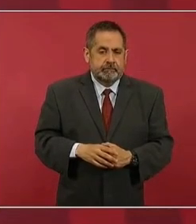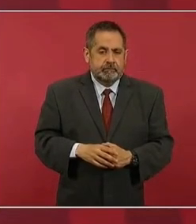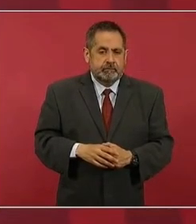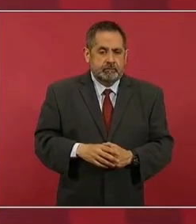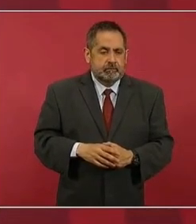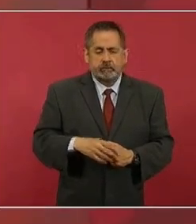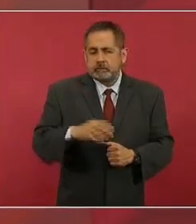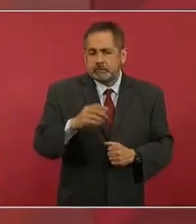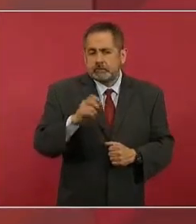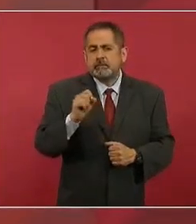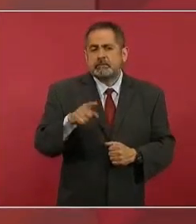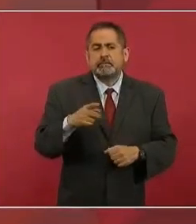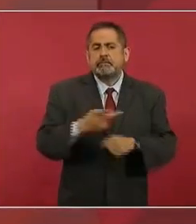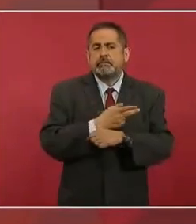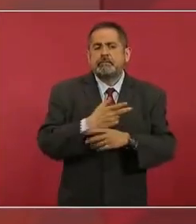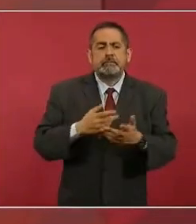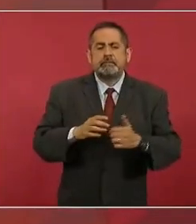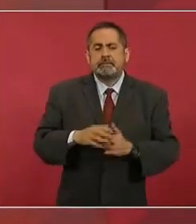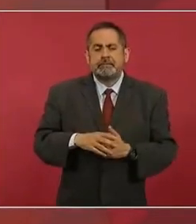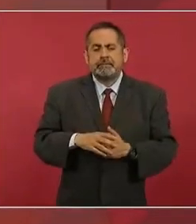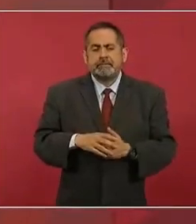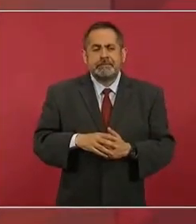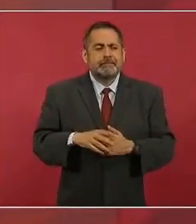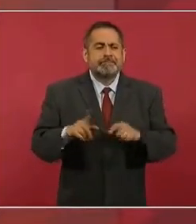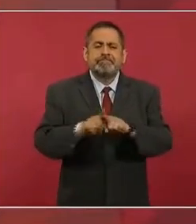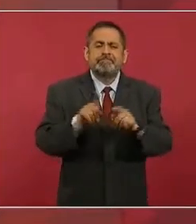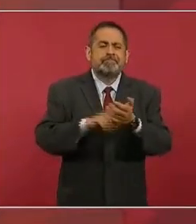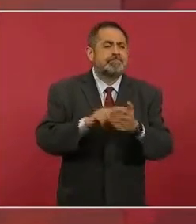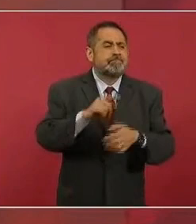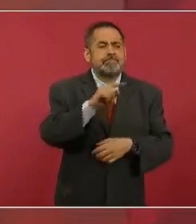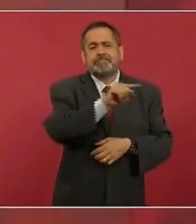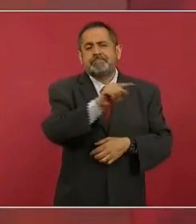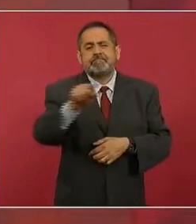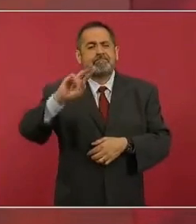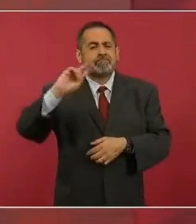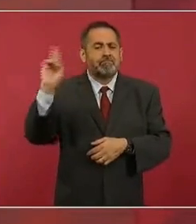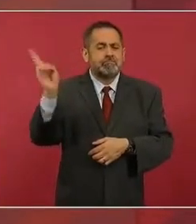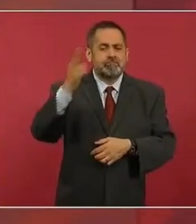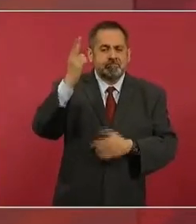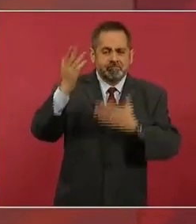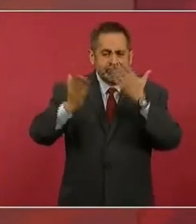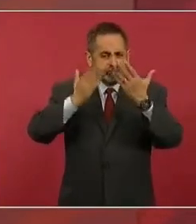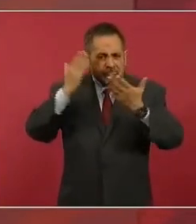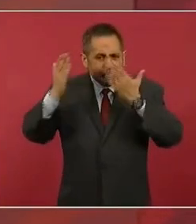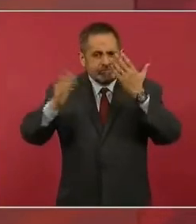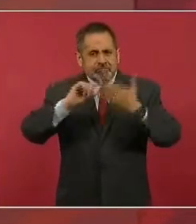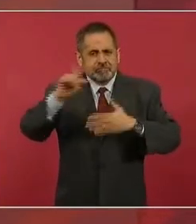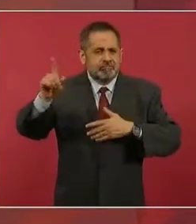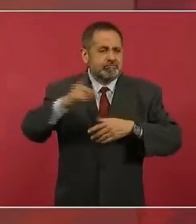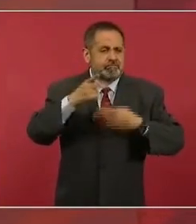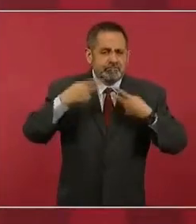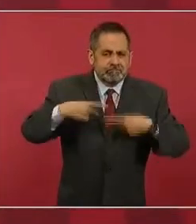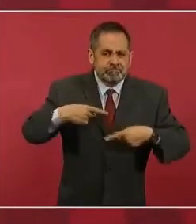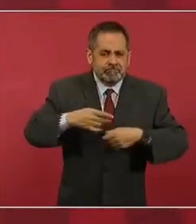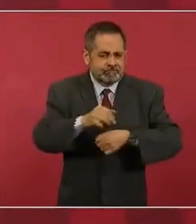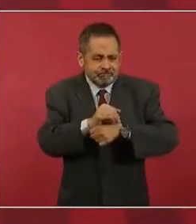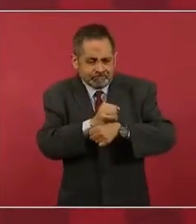Esto mismo pues pasa con la academia, con